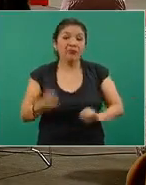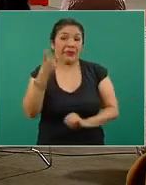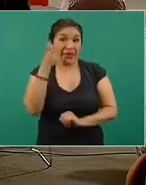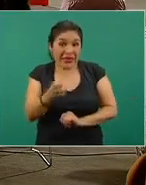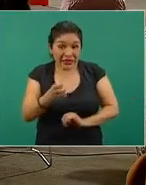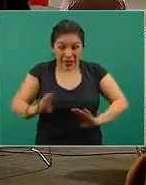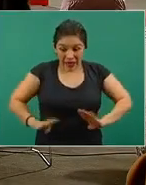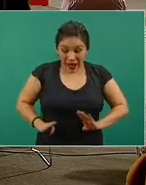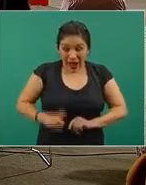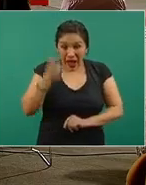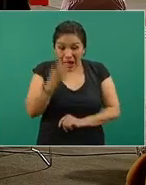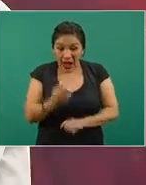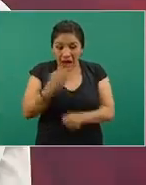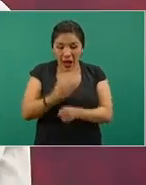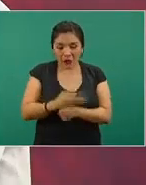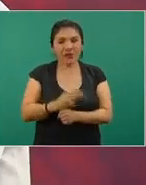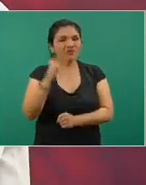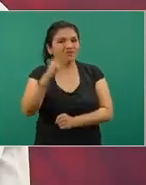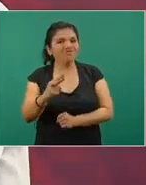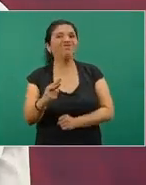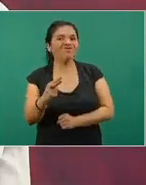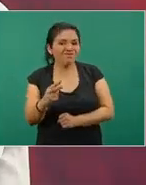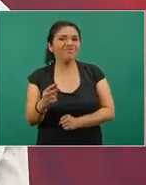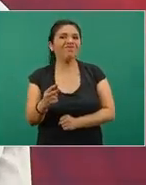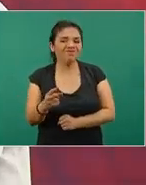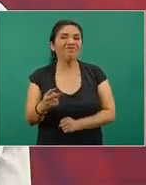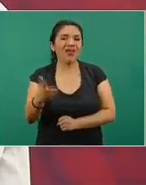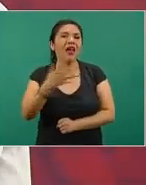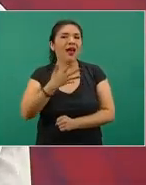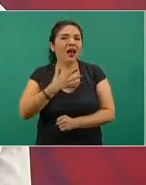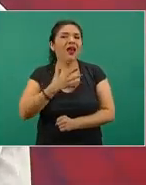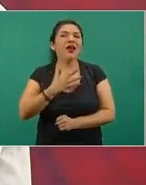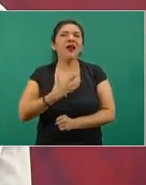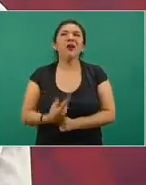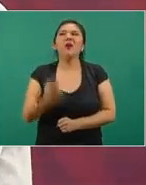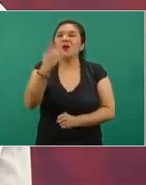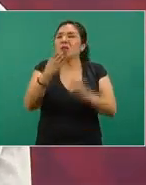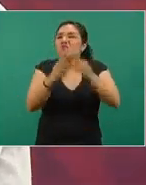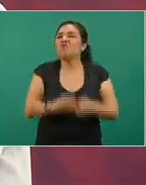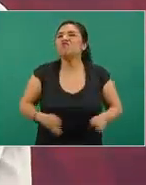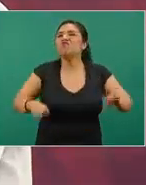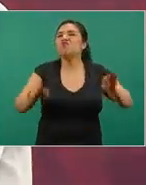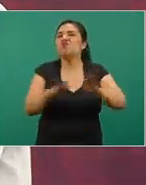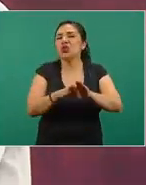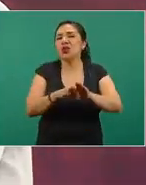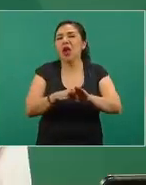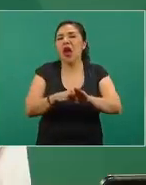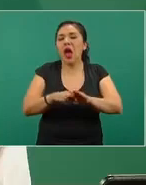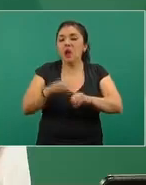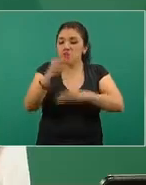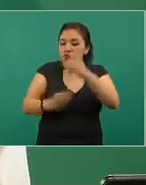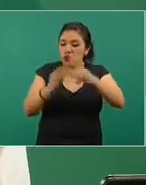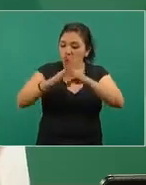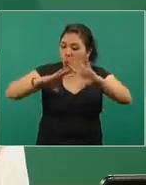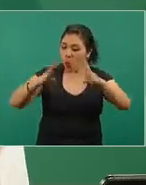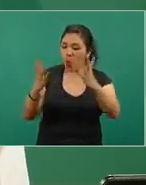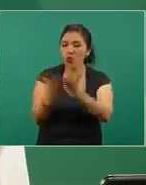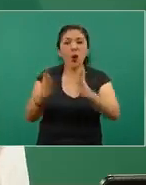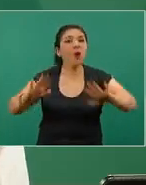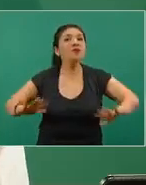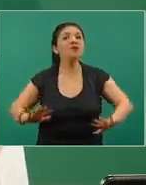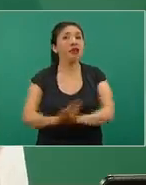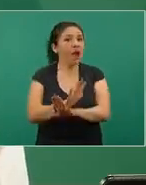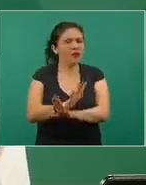estas condiciones estamos teniendo una alteración fundamental de todo el sistema mundo, de todo el sistema planeta. La